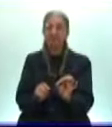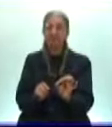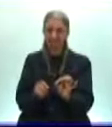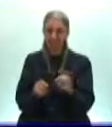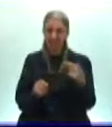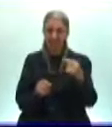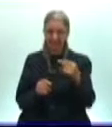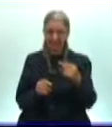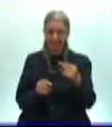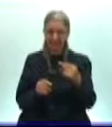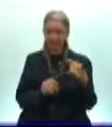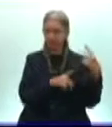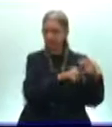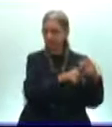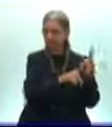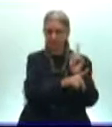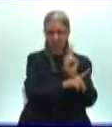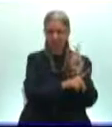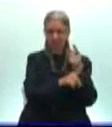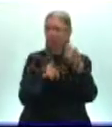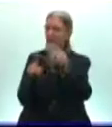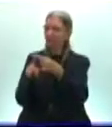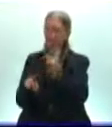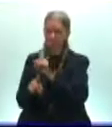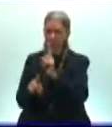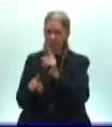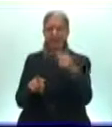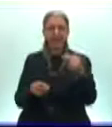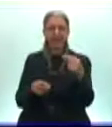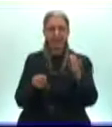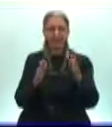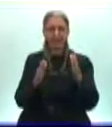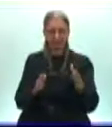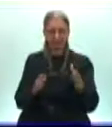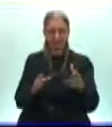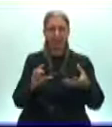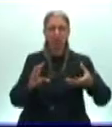negativo y escribimos el conjunto solución.